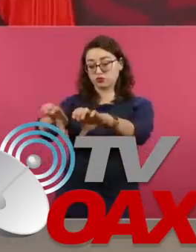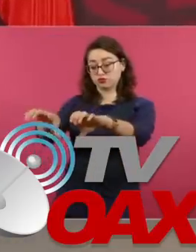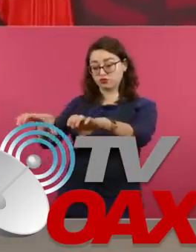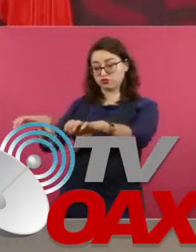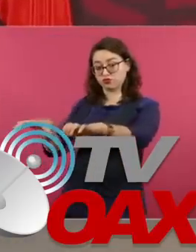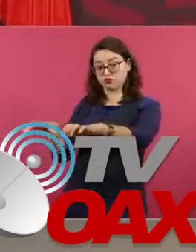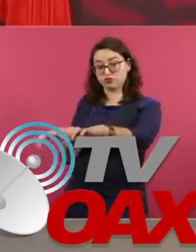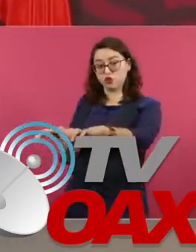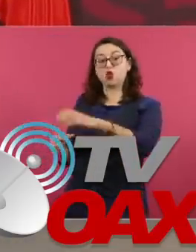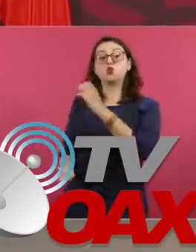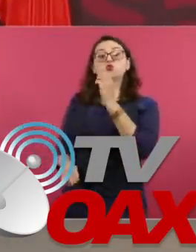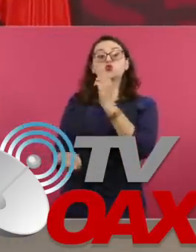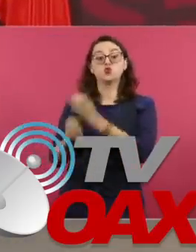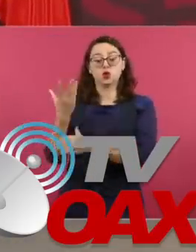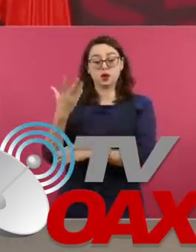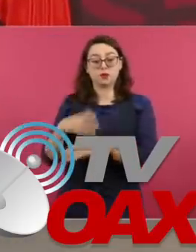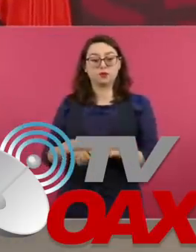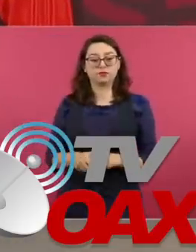pero acá.